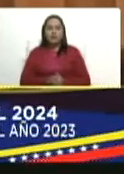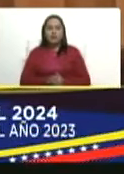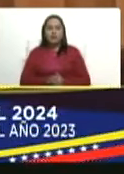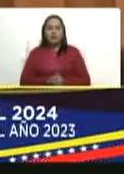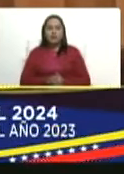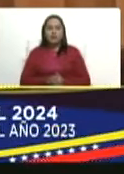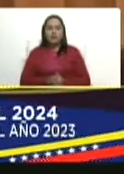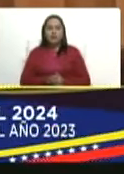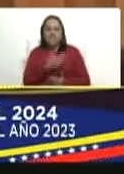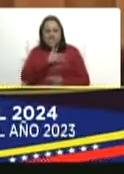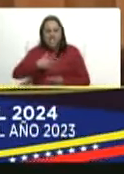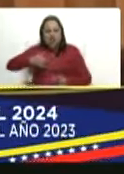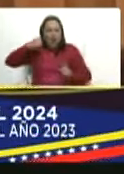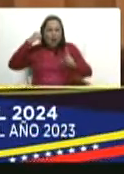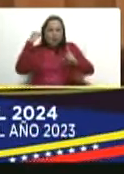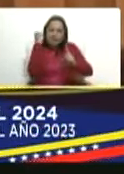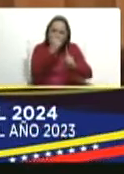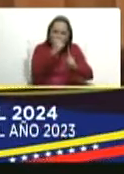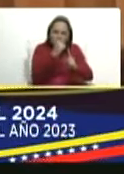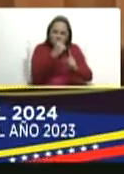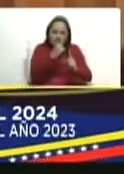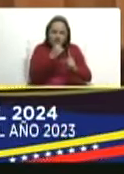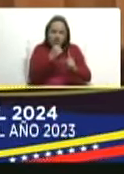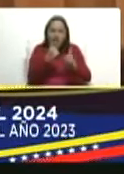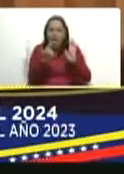La apuñalearon.